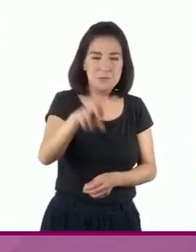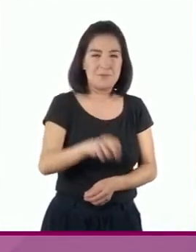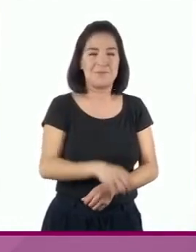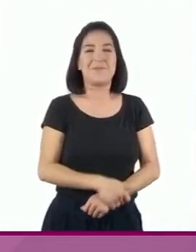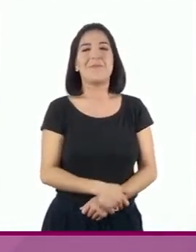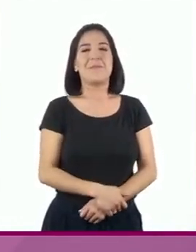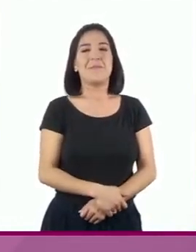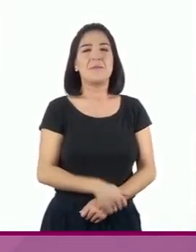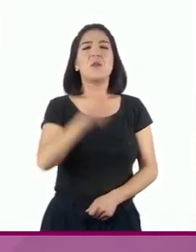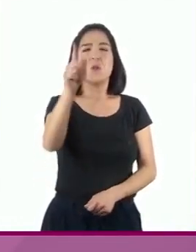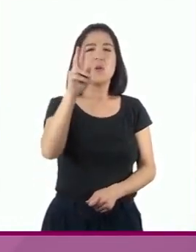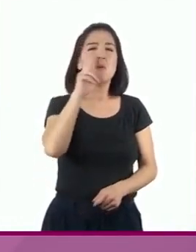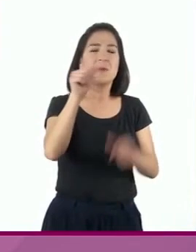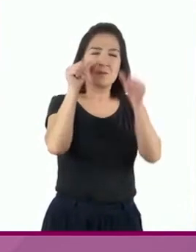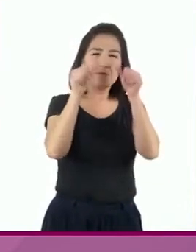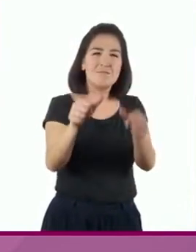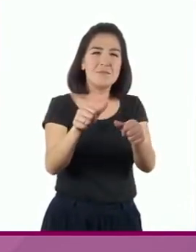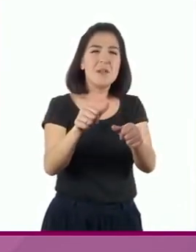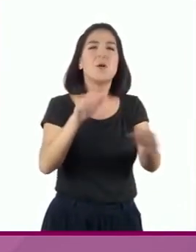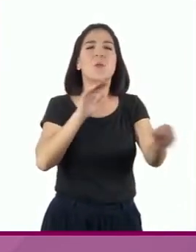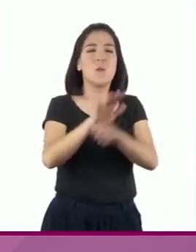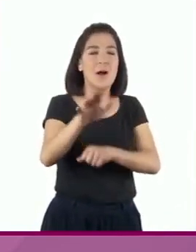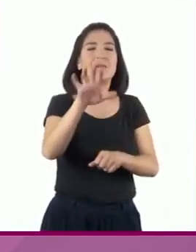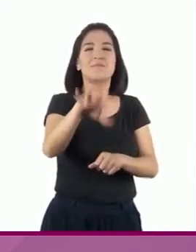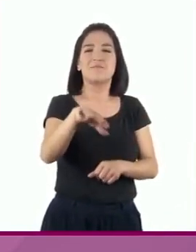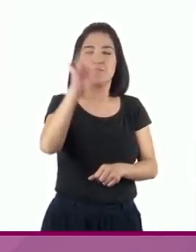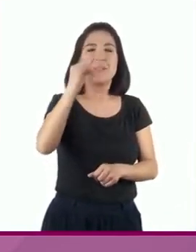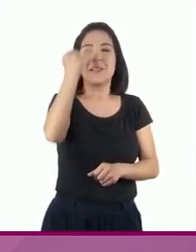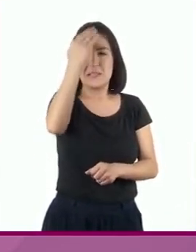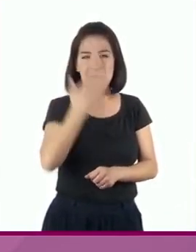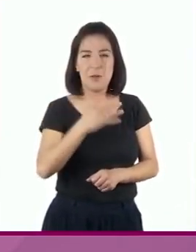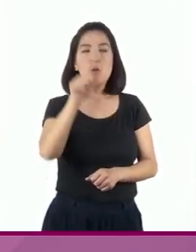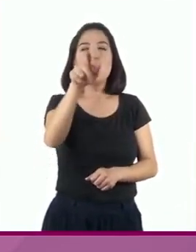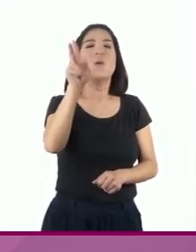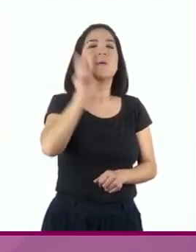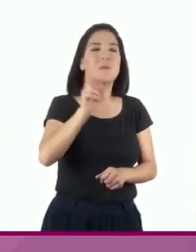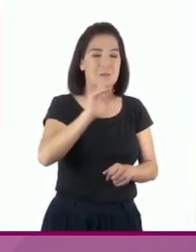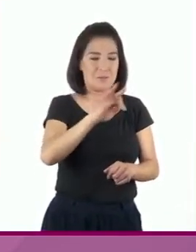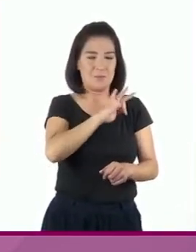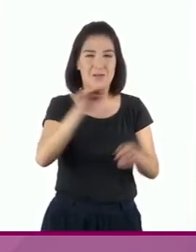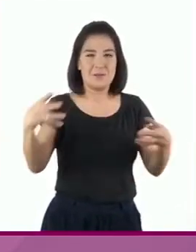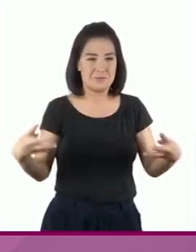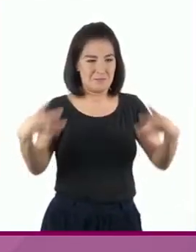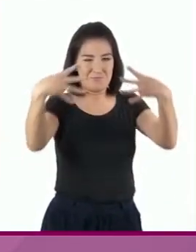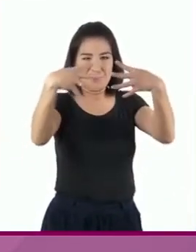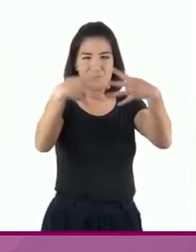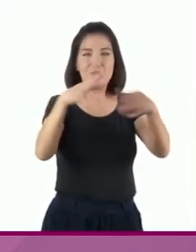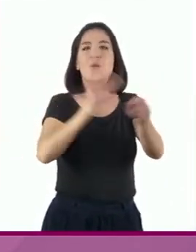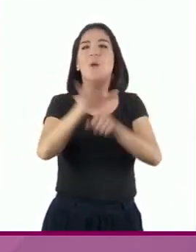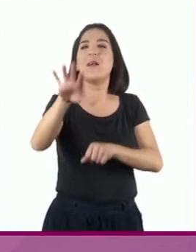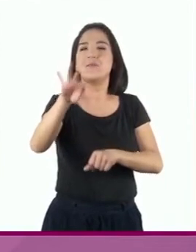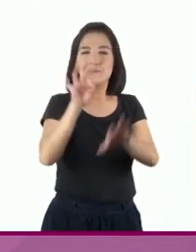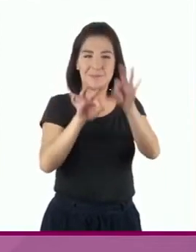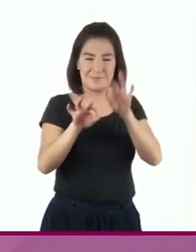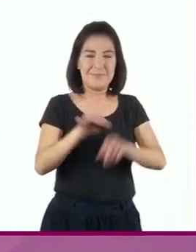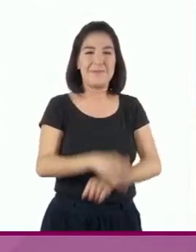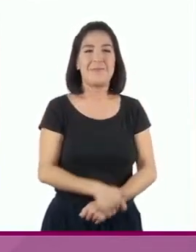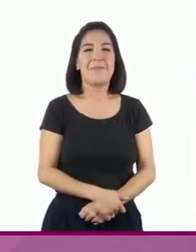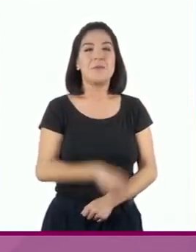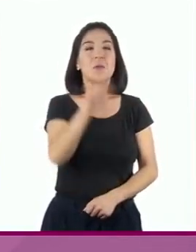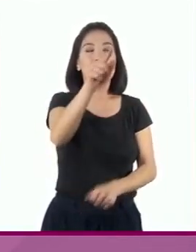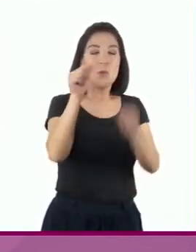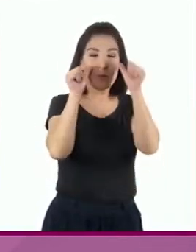la C, una planta de cactus llamada Opuntia. Y finalmente, con la letra D, semillas grandes